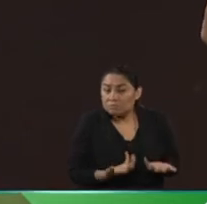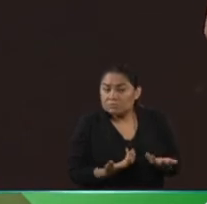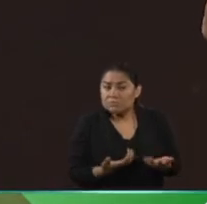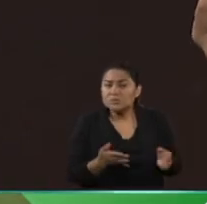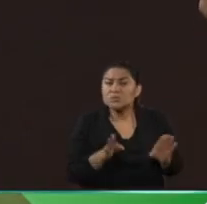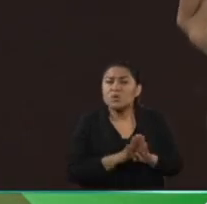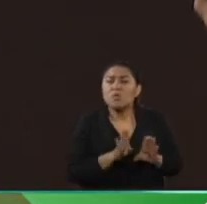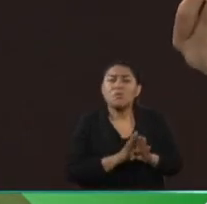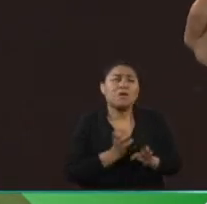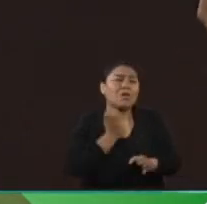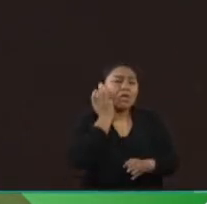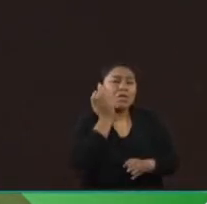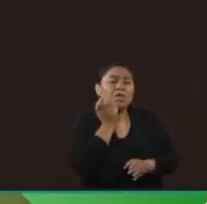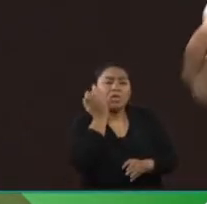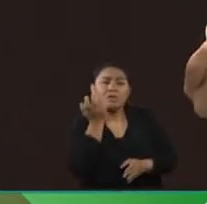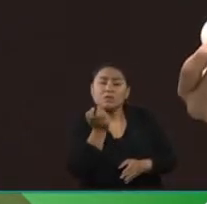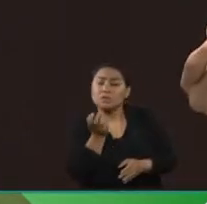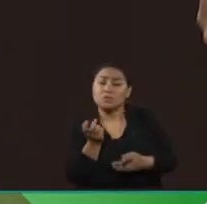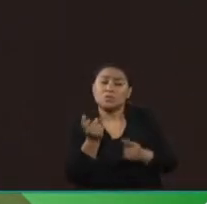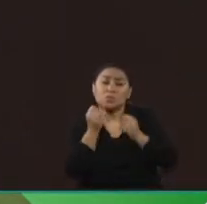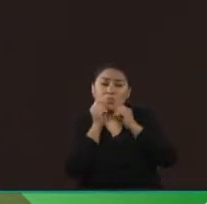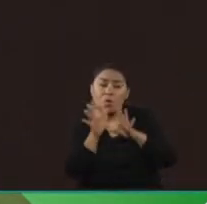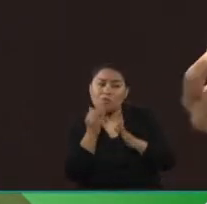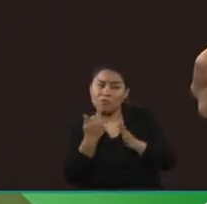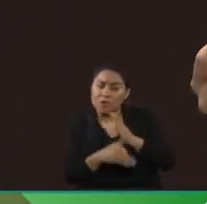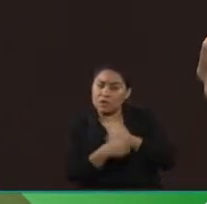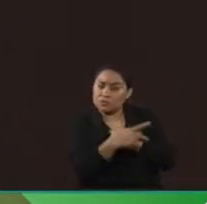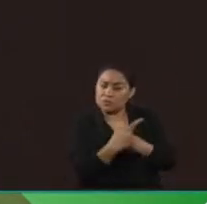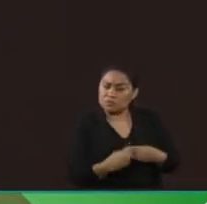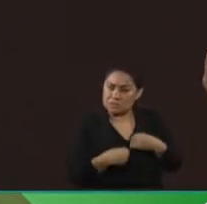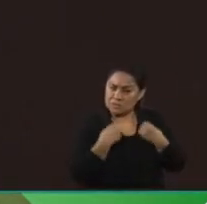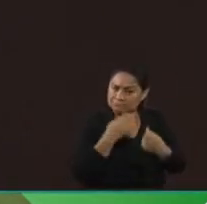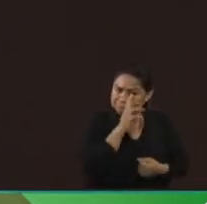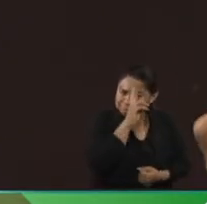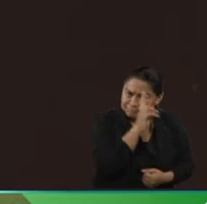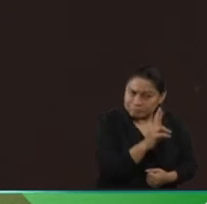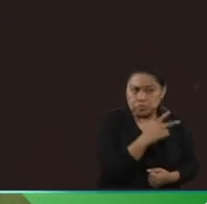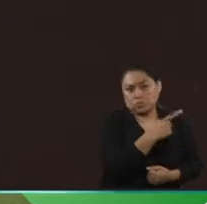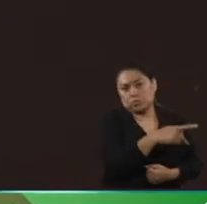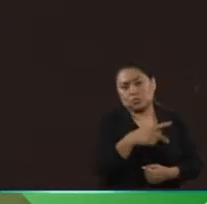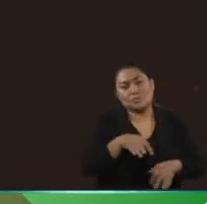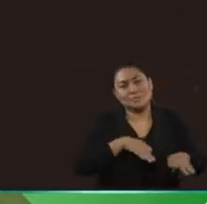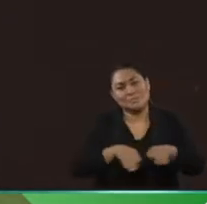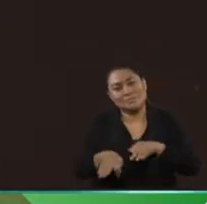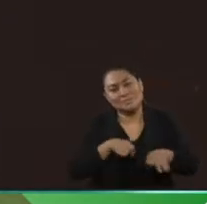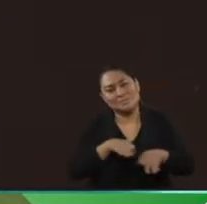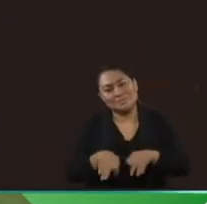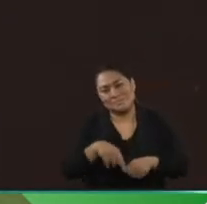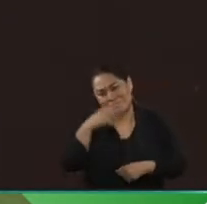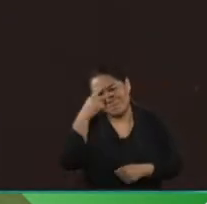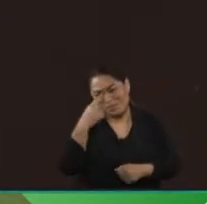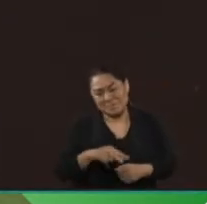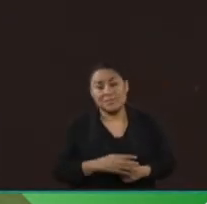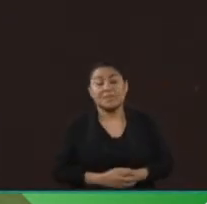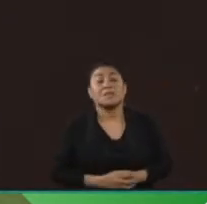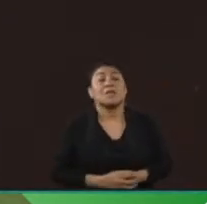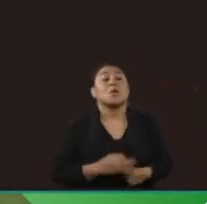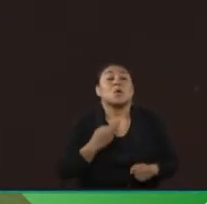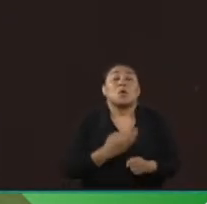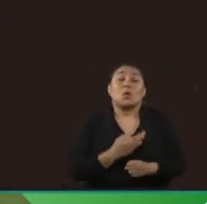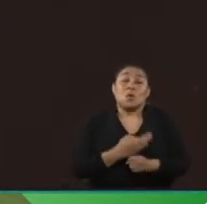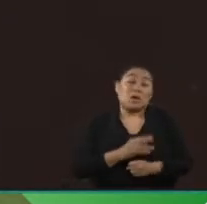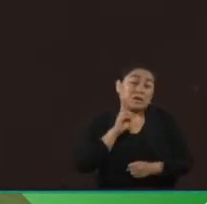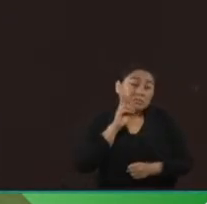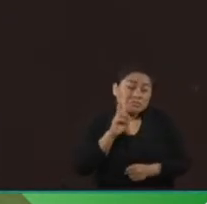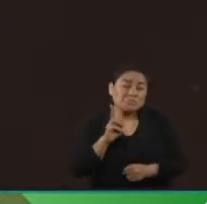pelota no les importa su vida su dignidad y su aporte a la patria con este episodio cirquense